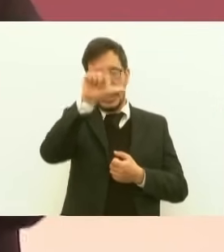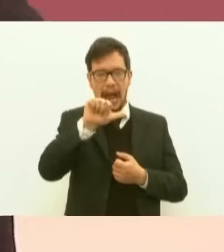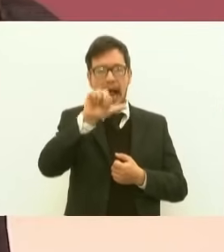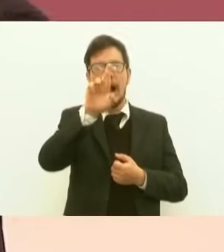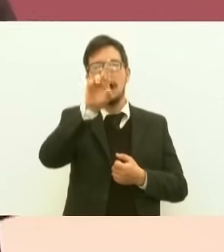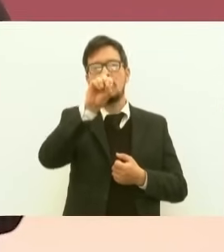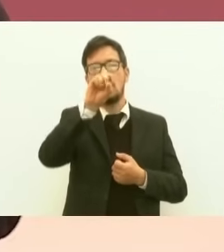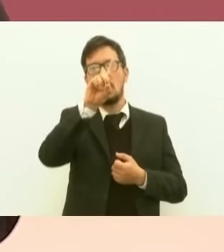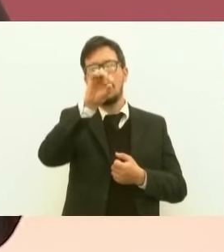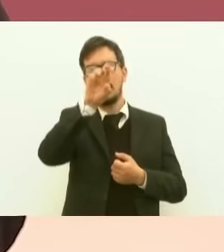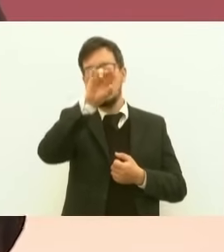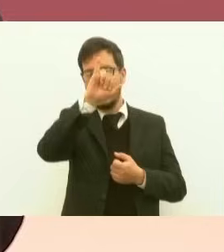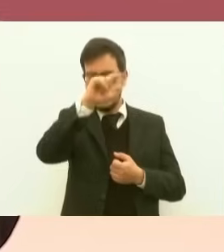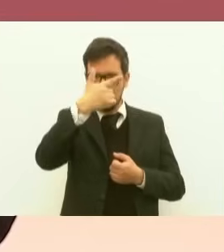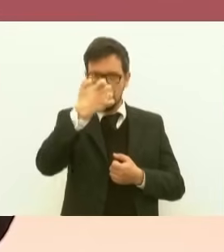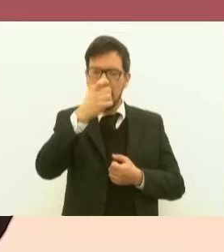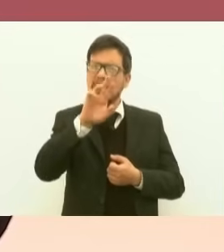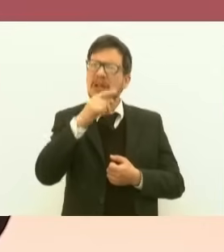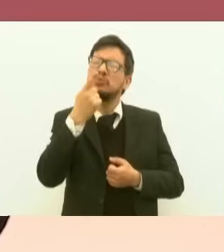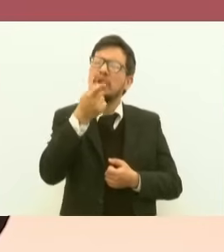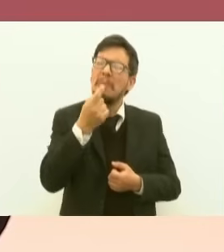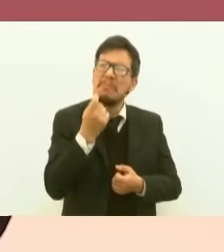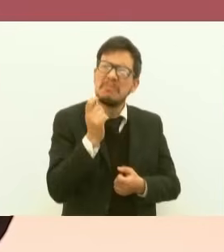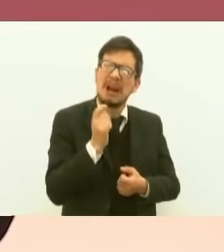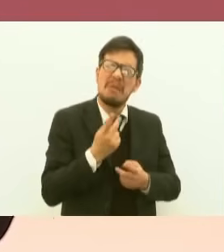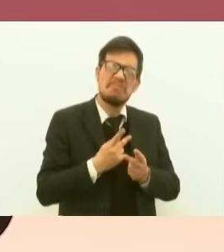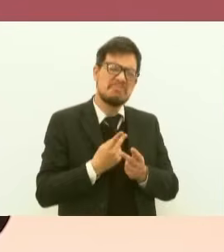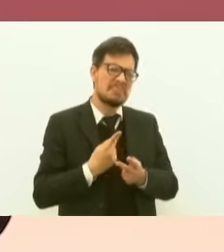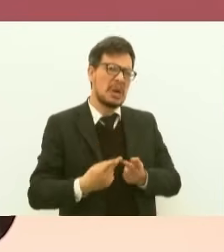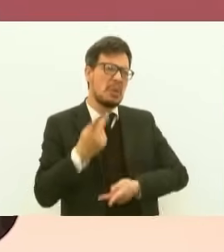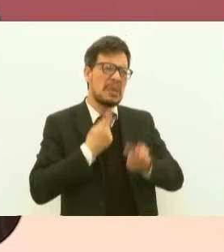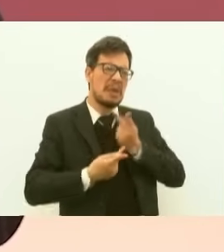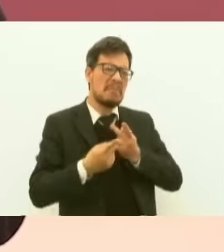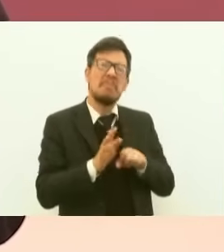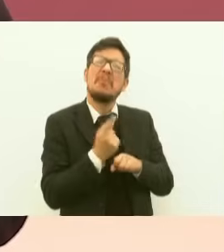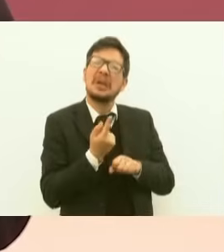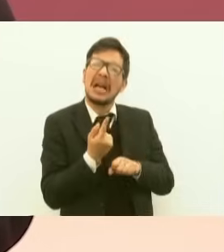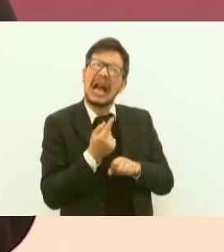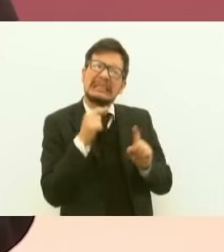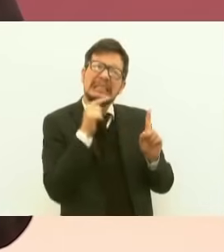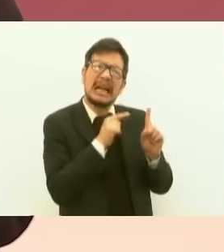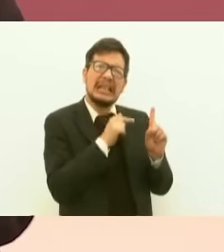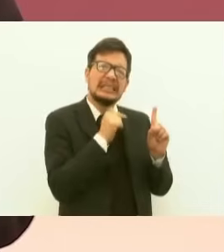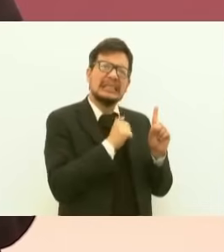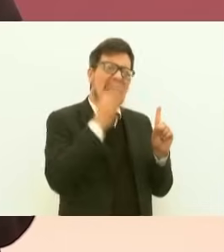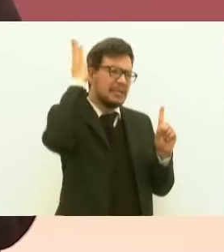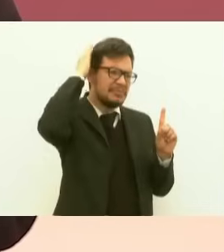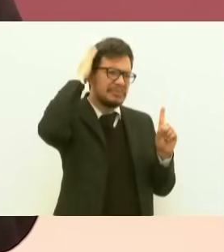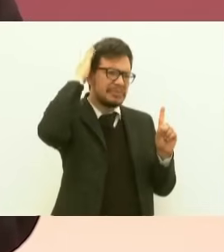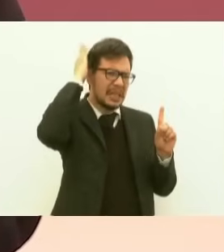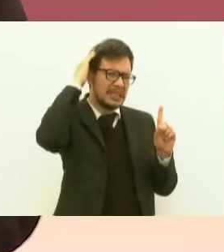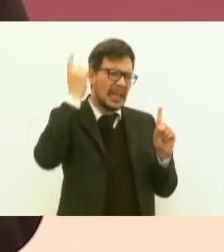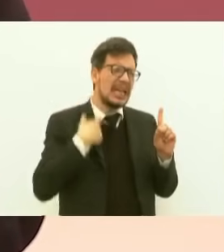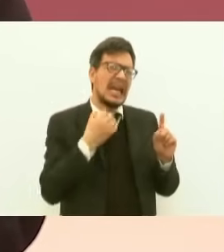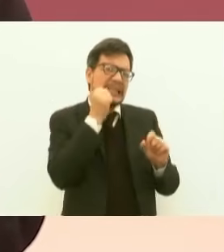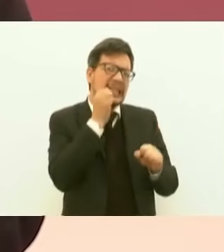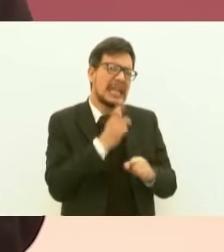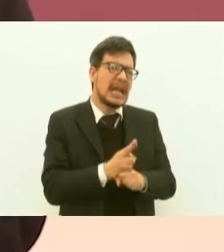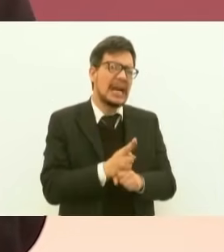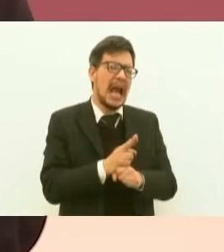Si Rosa Isela Rodríguez es la secretaria de Seguridad y de Protección Ciudadana, ya se pueden imaginar por